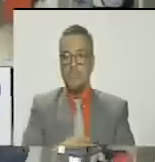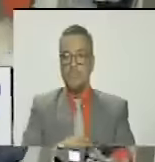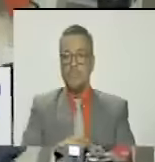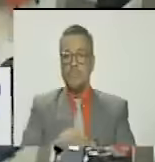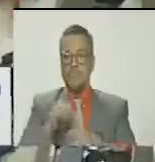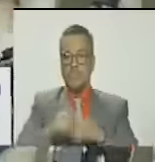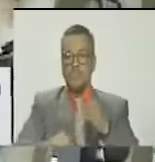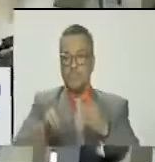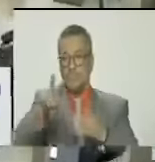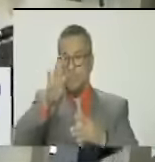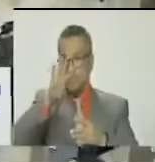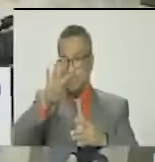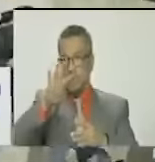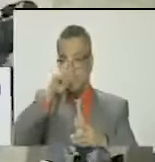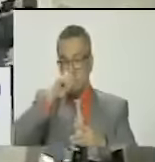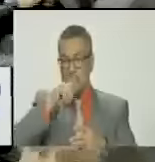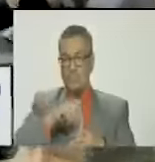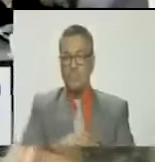cuarto periodo